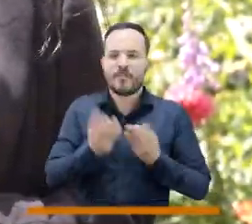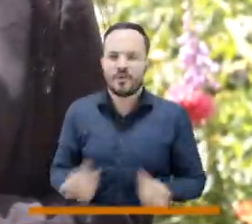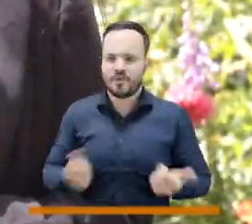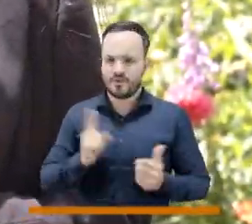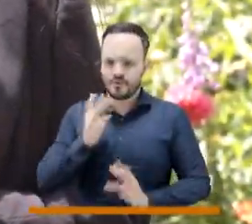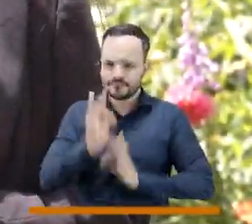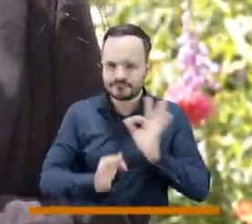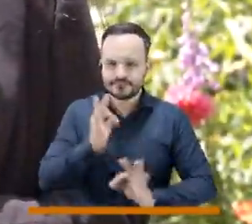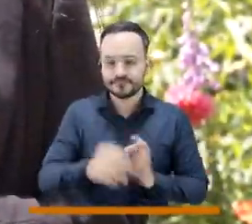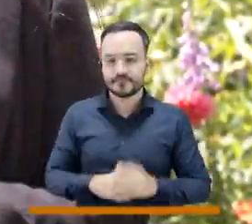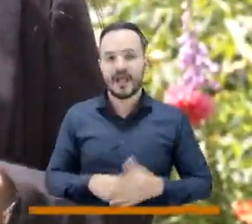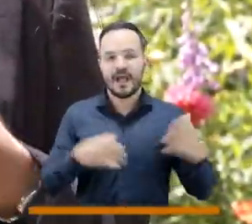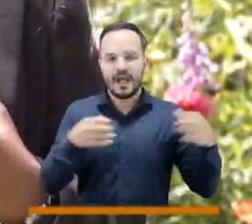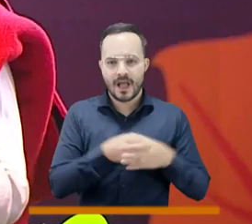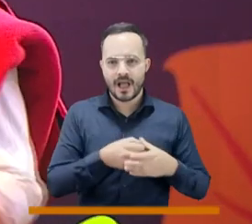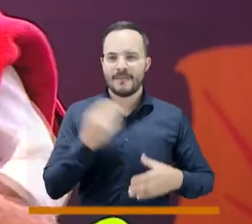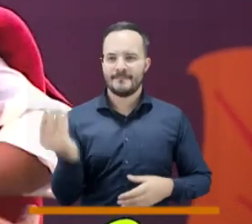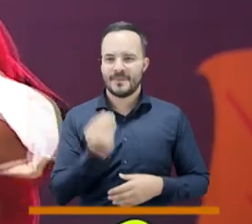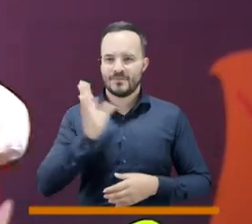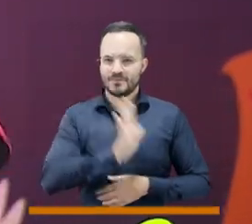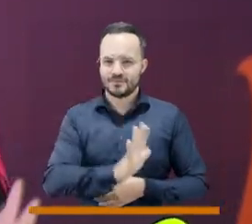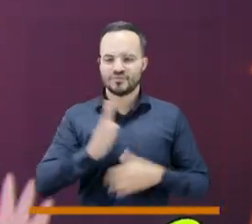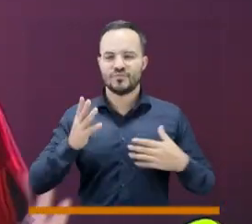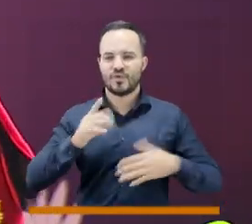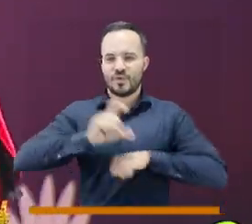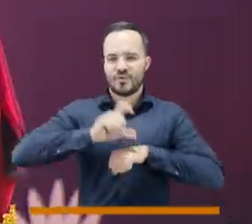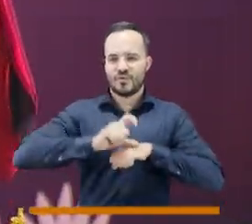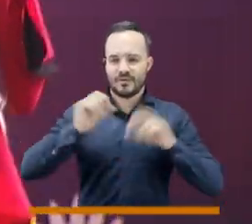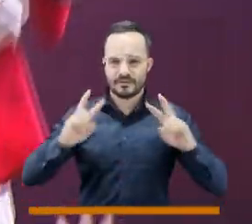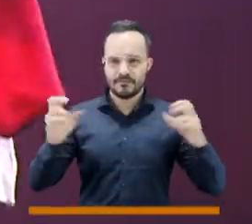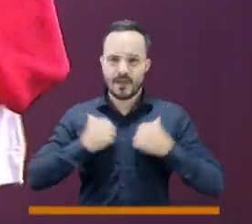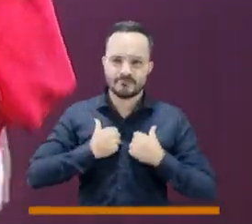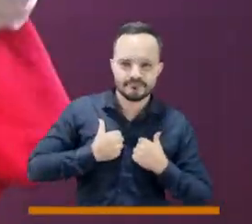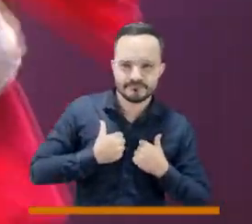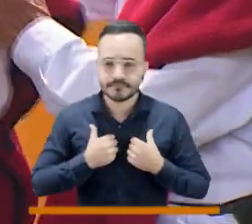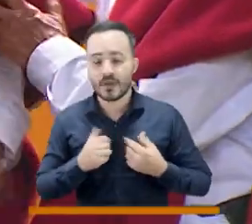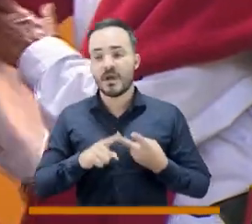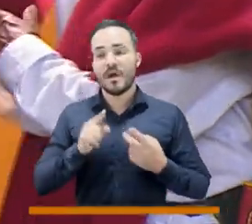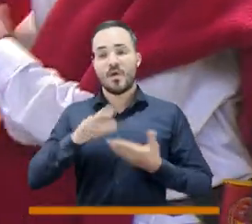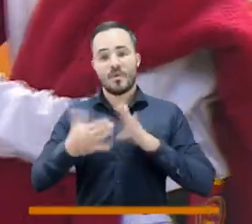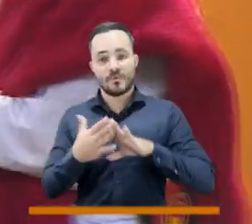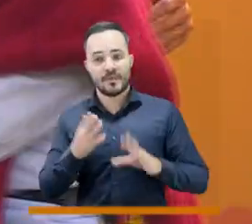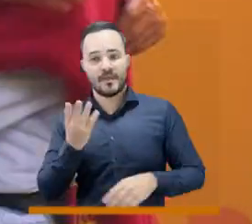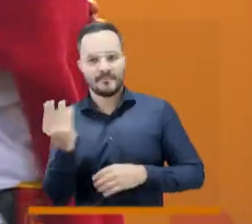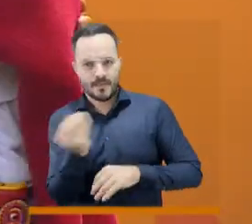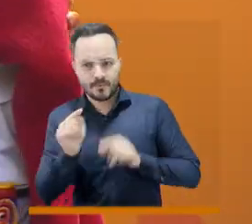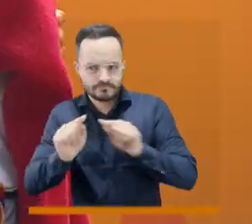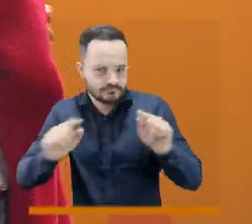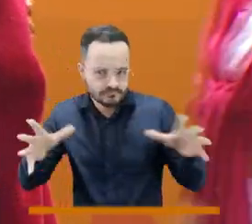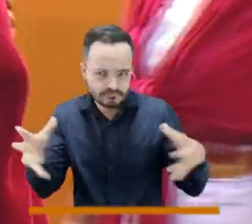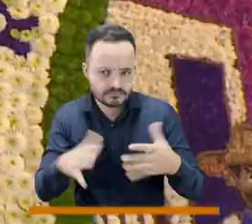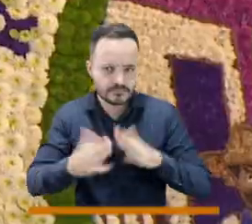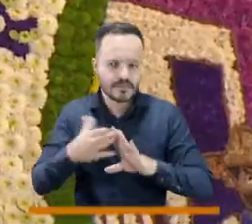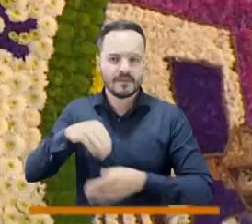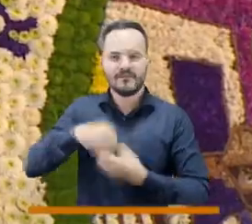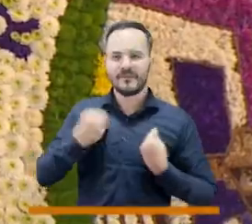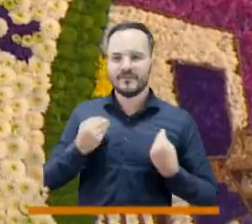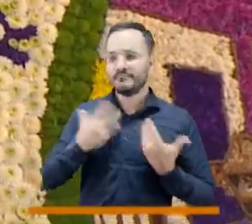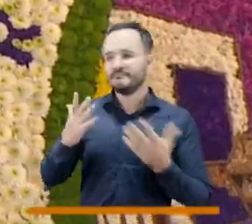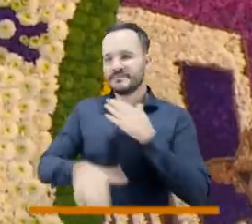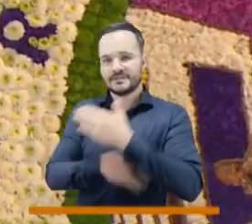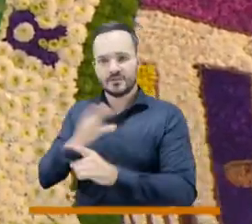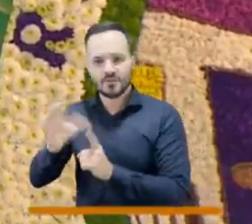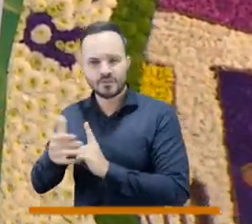de Silleteros de Santa Elena, también miembros de la comunidad, la Secretaría de Cultura, el Ministerio de la Cultura, están llevando